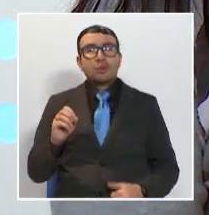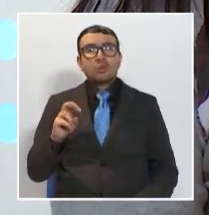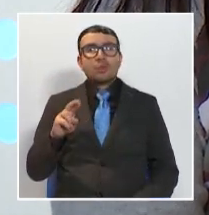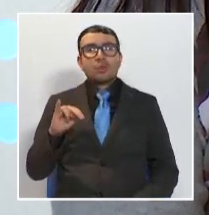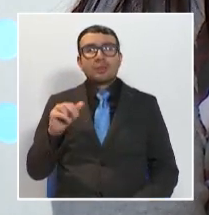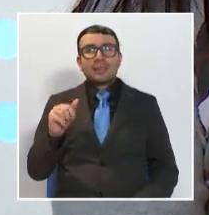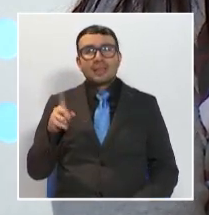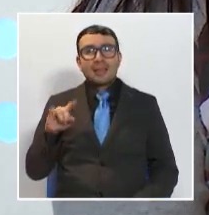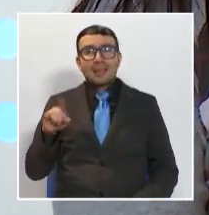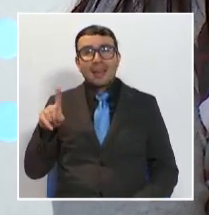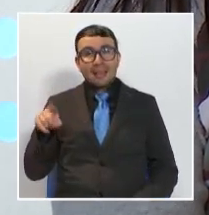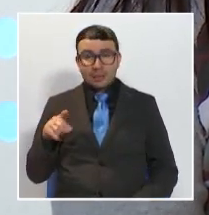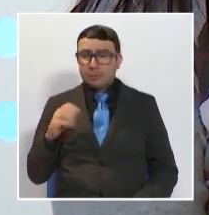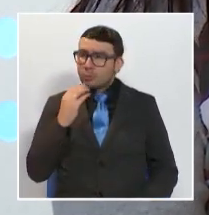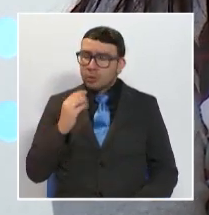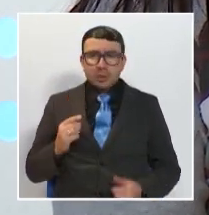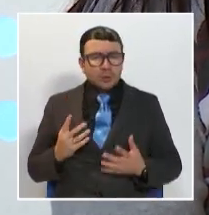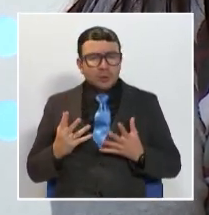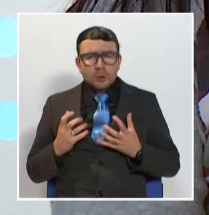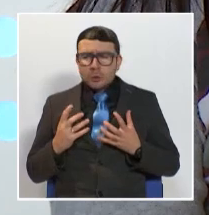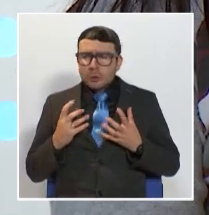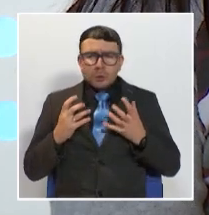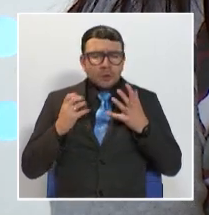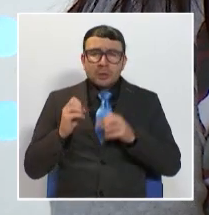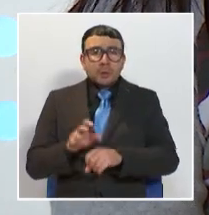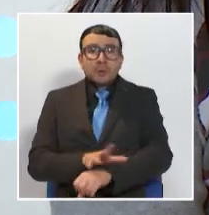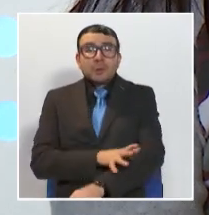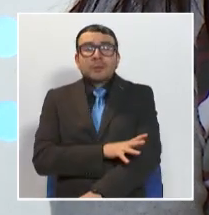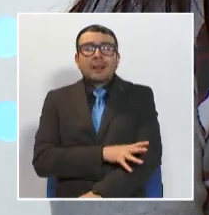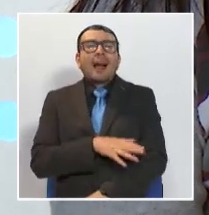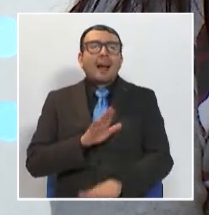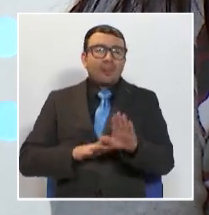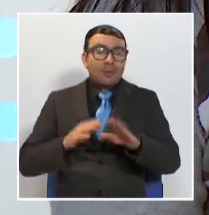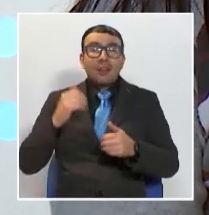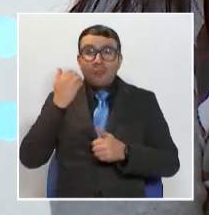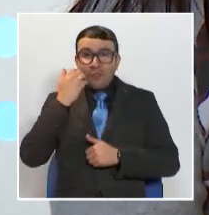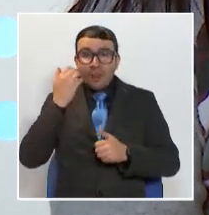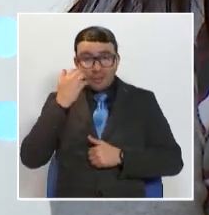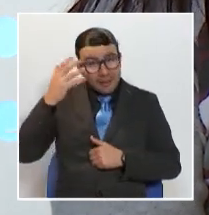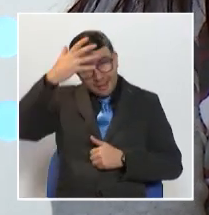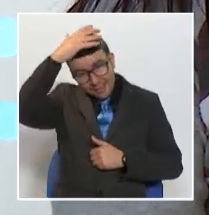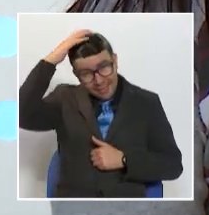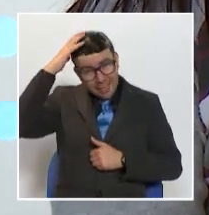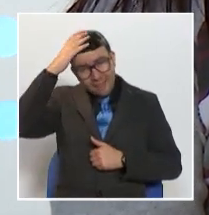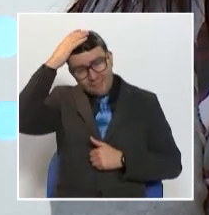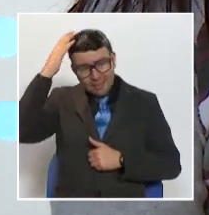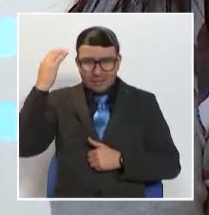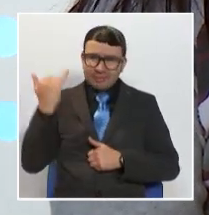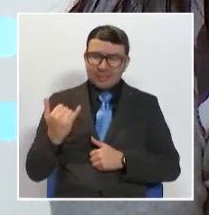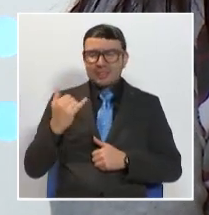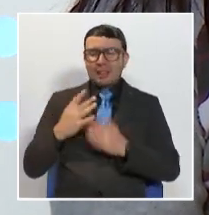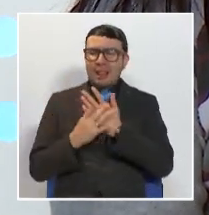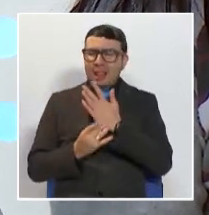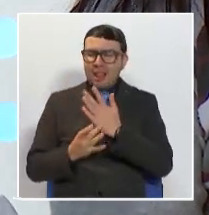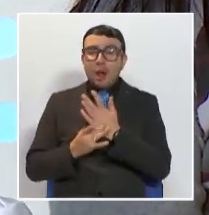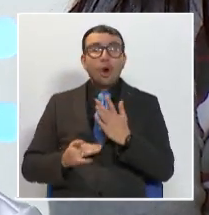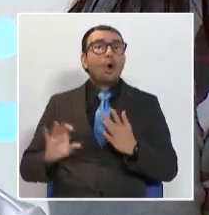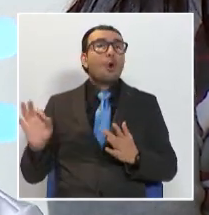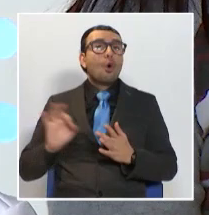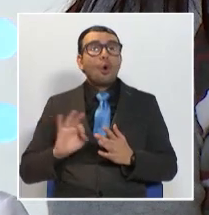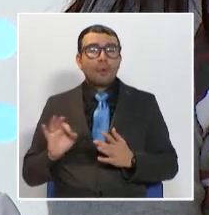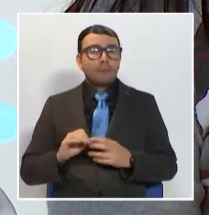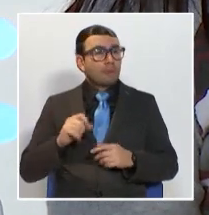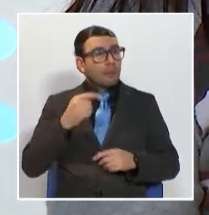que el estrés y el estrés emocional empeora algunas enfermedades como la psoriasis e incluso el vitiligo. Muchos pacientes que